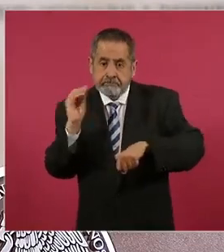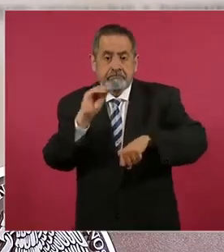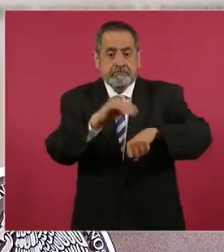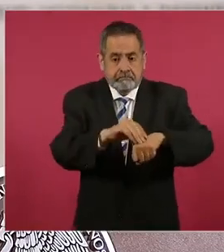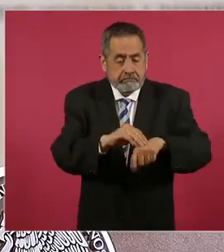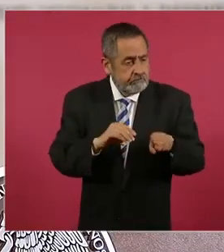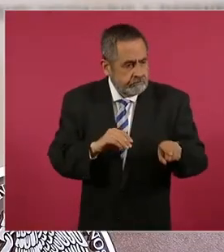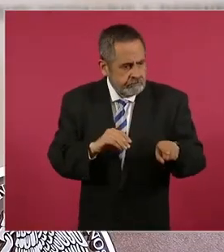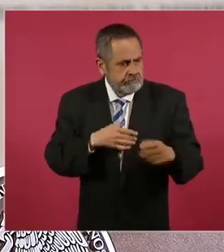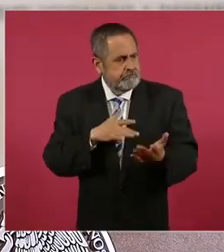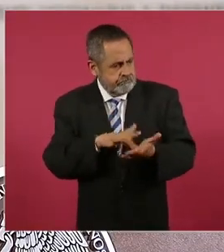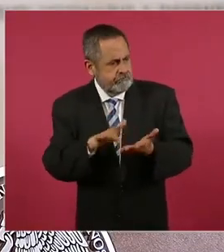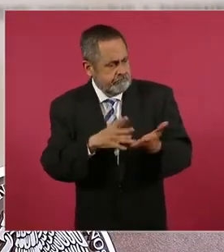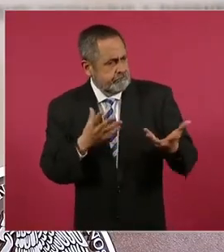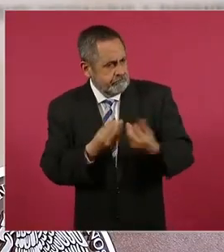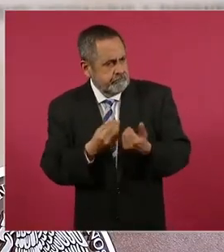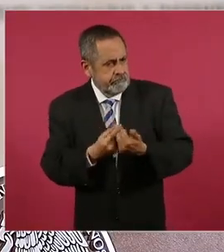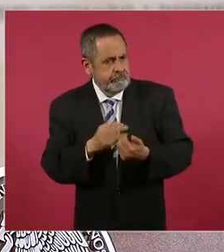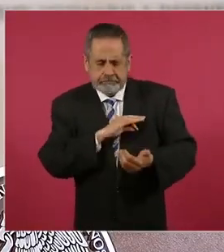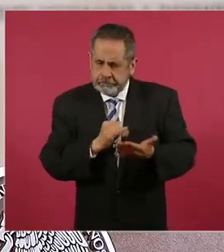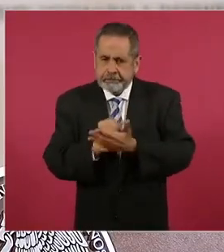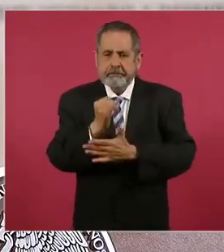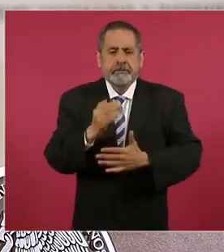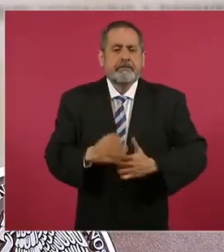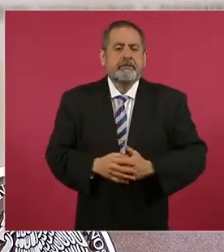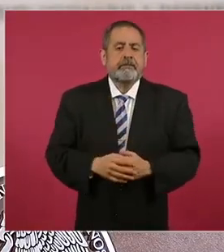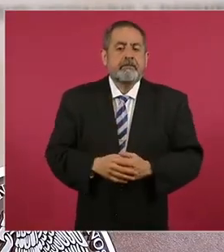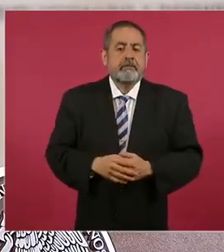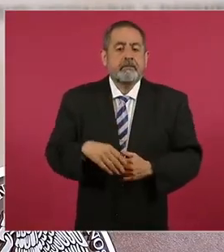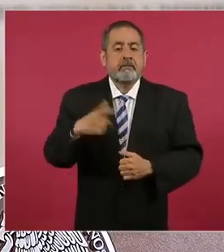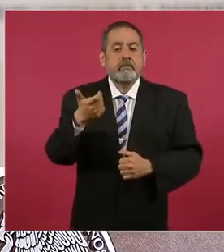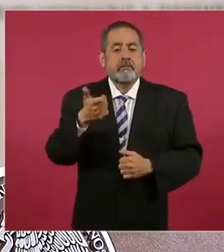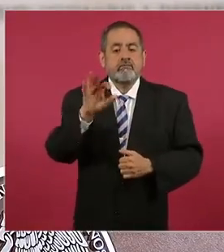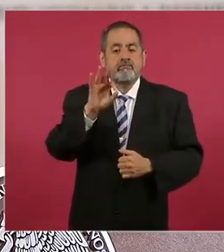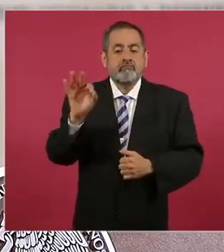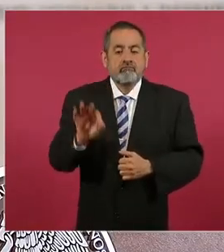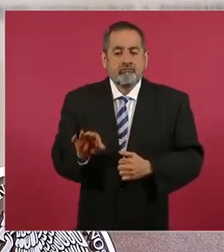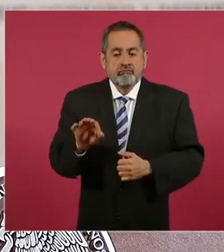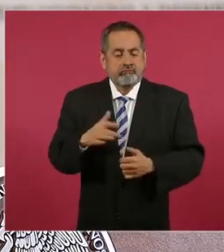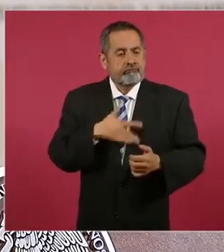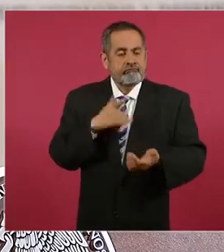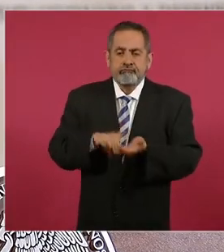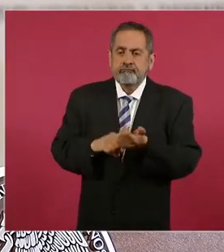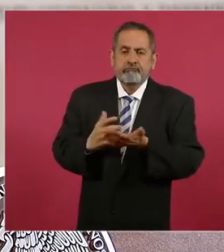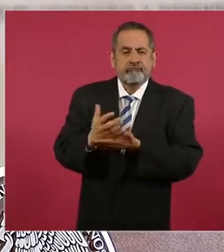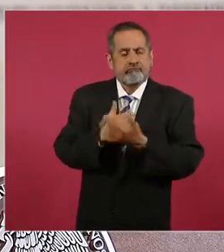como conclusión definitiva. Tarifas con sentido social.